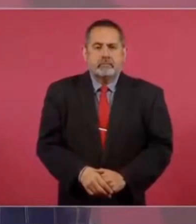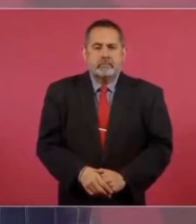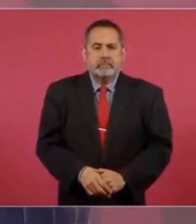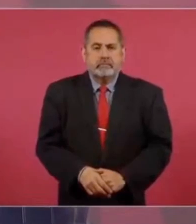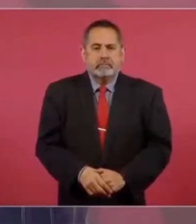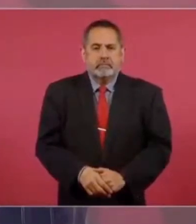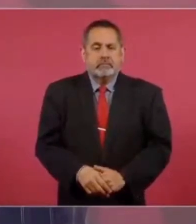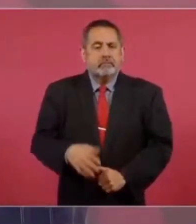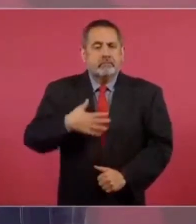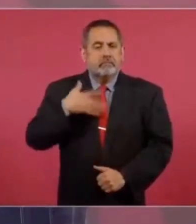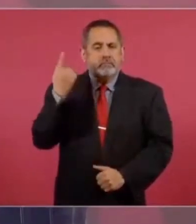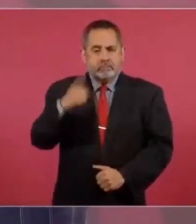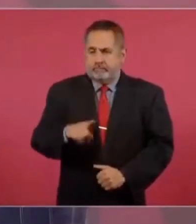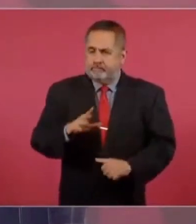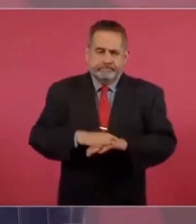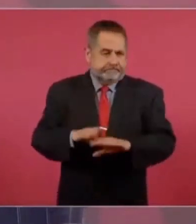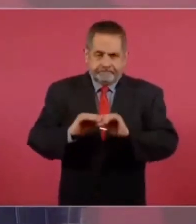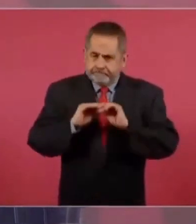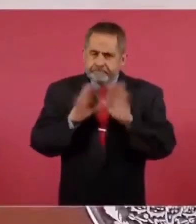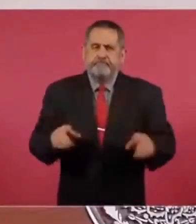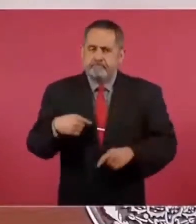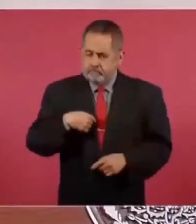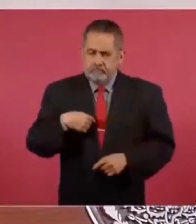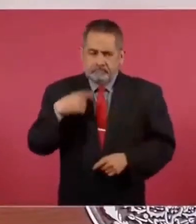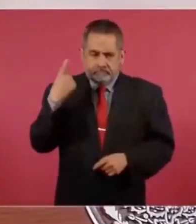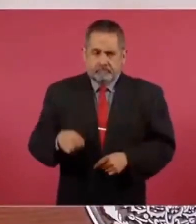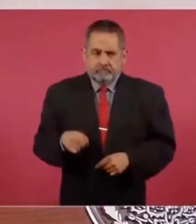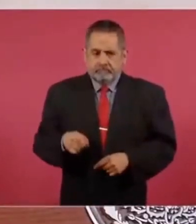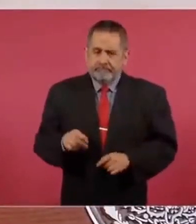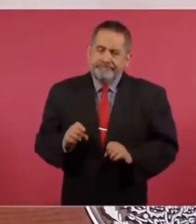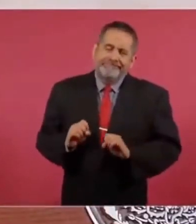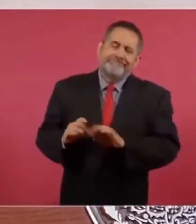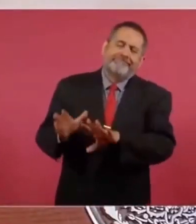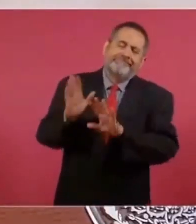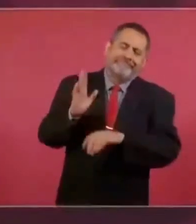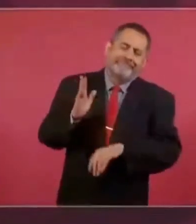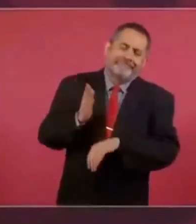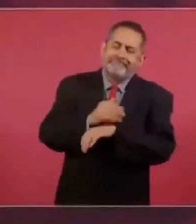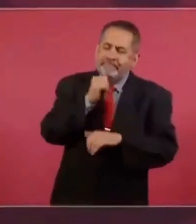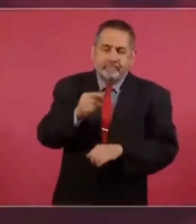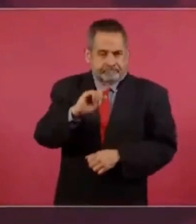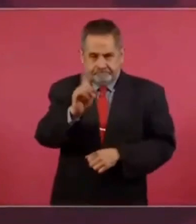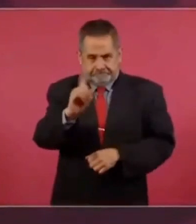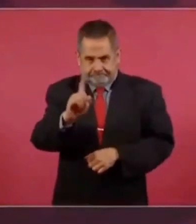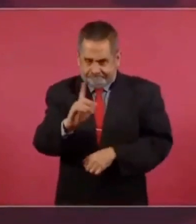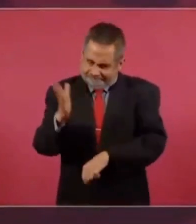La instrucción es muy clara, es cero impunidad.